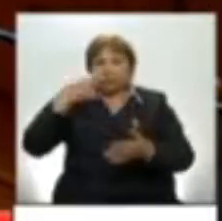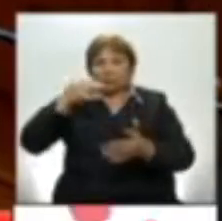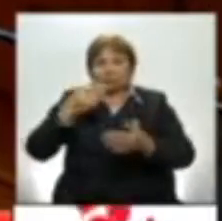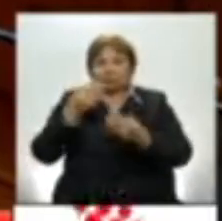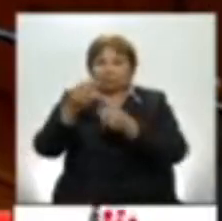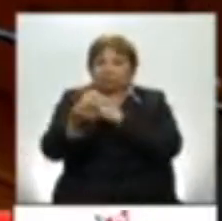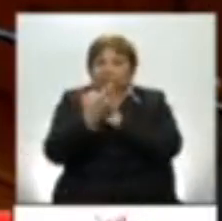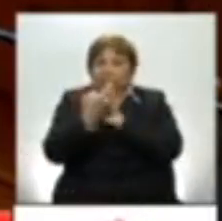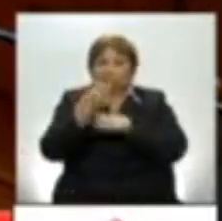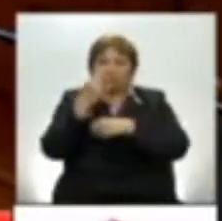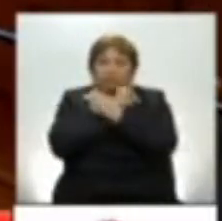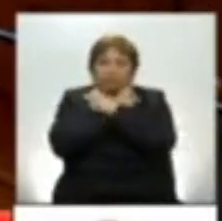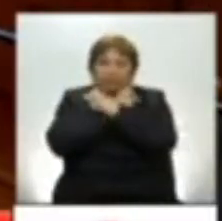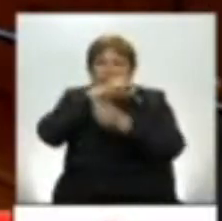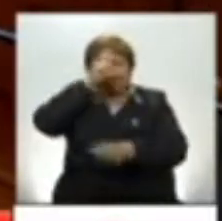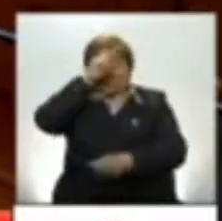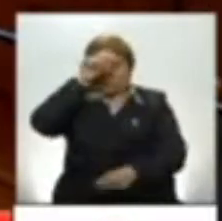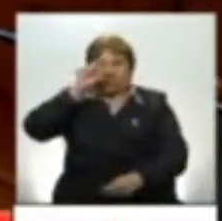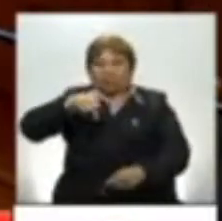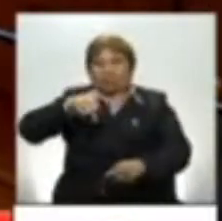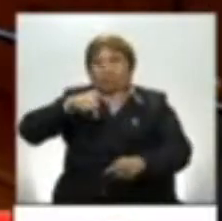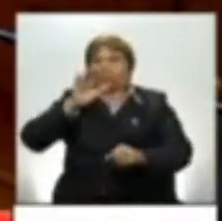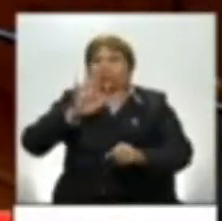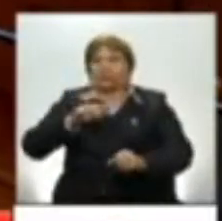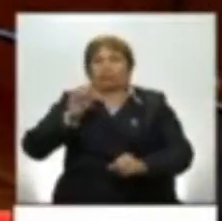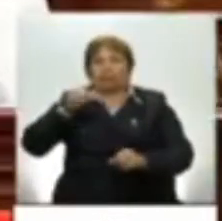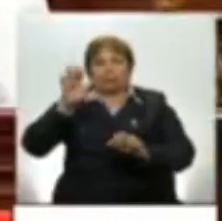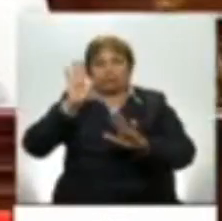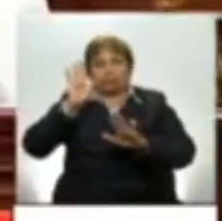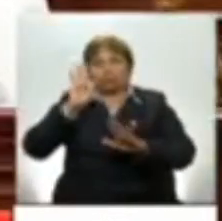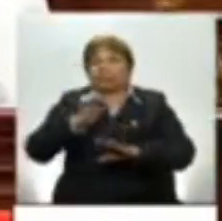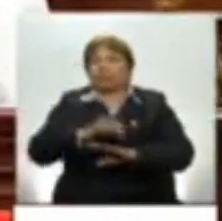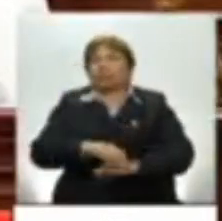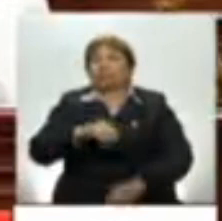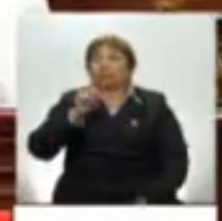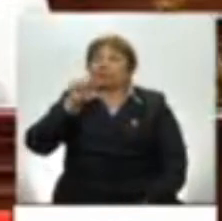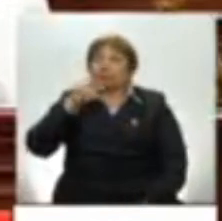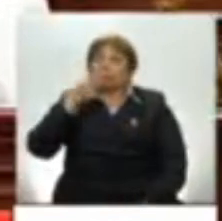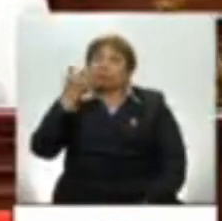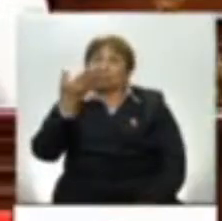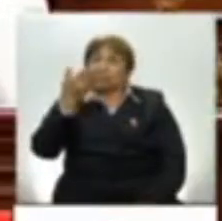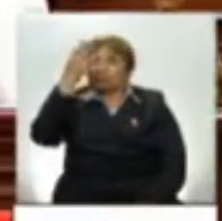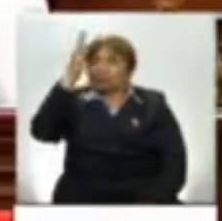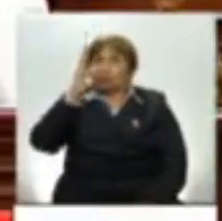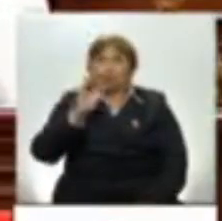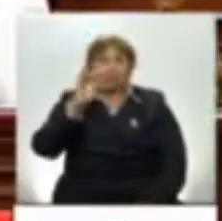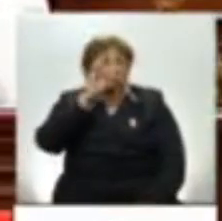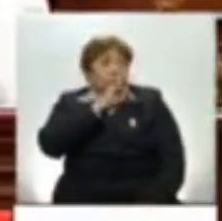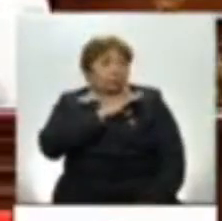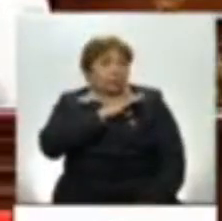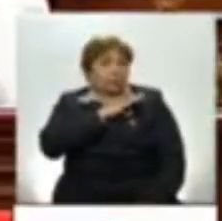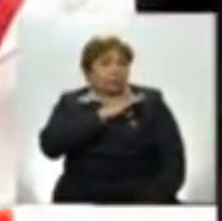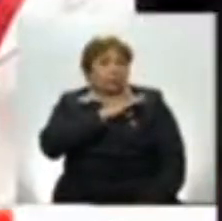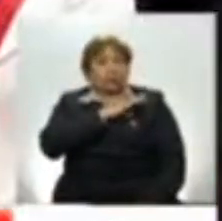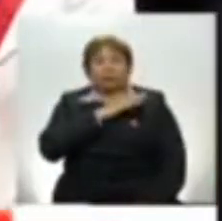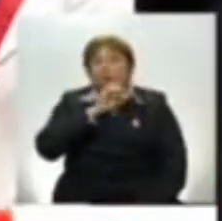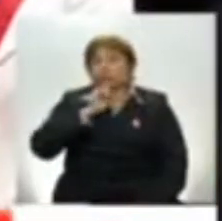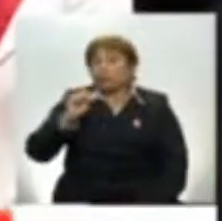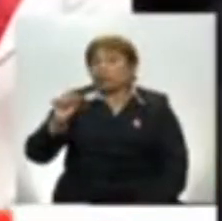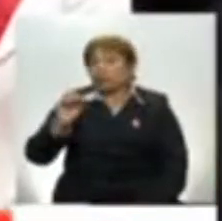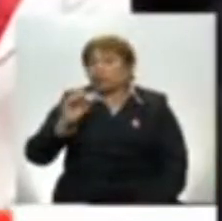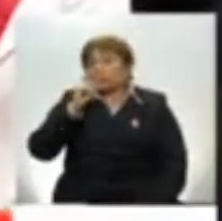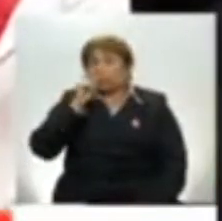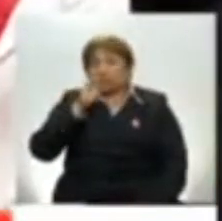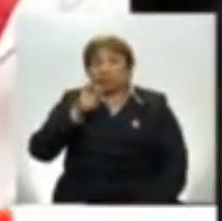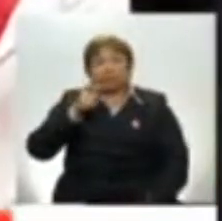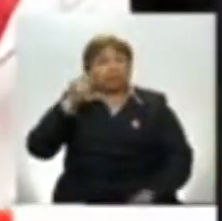amar a mi país, sí juro. Si así lo hace, que Dios y la patria la premien, sino que